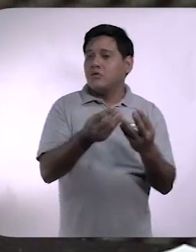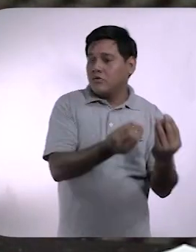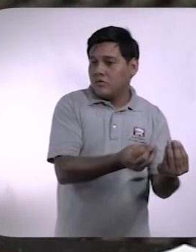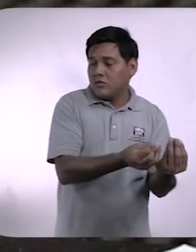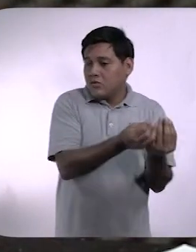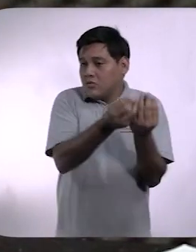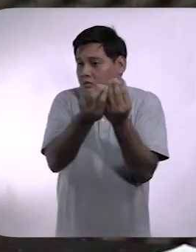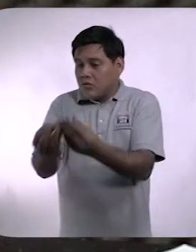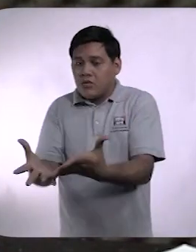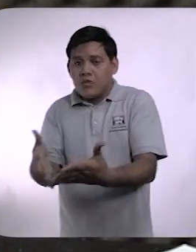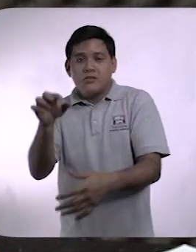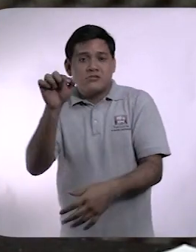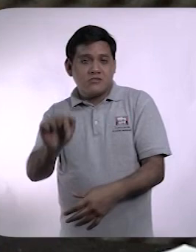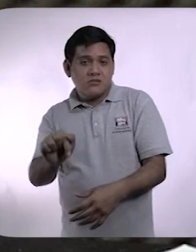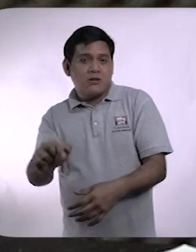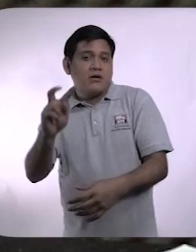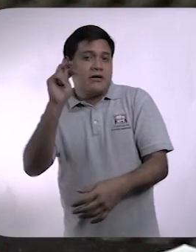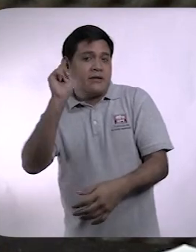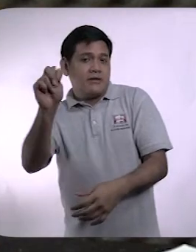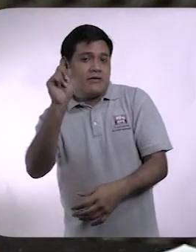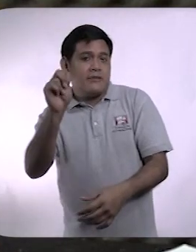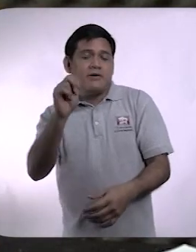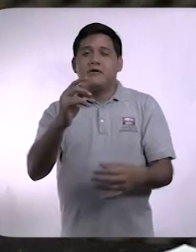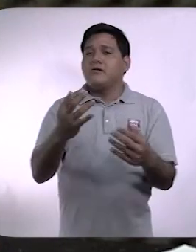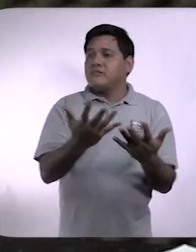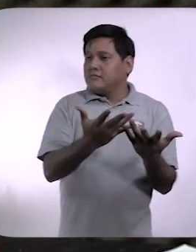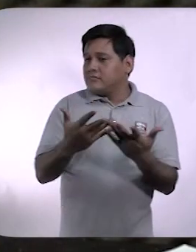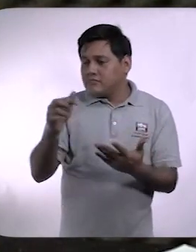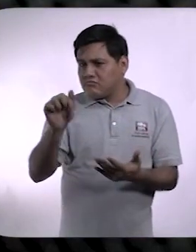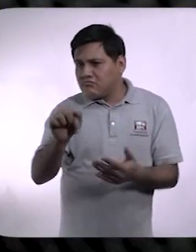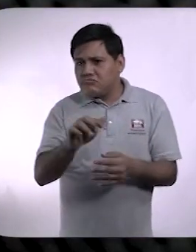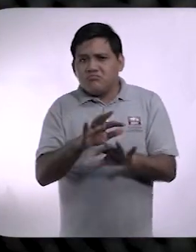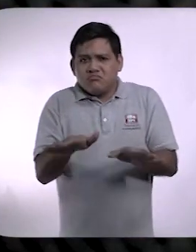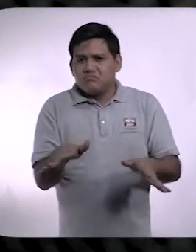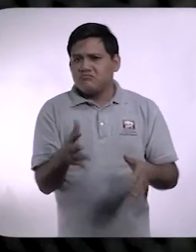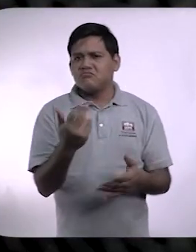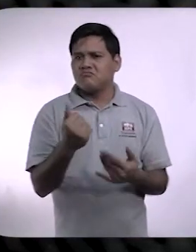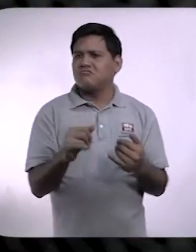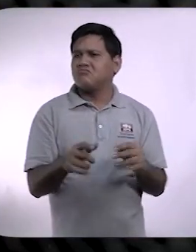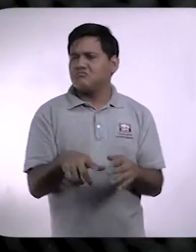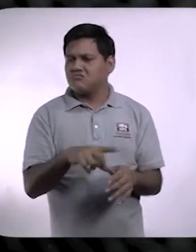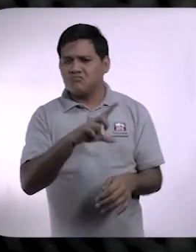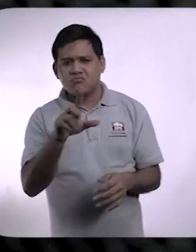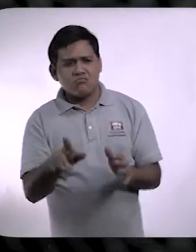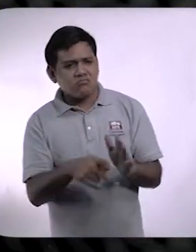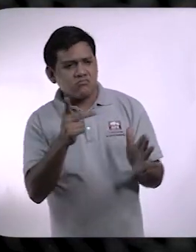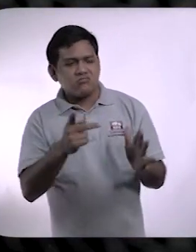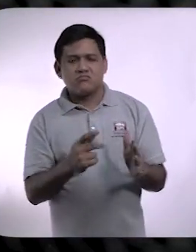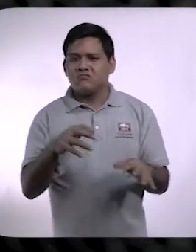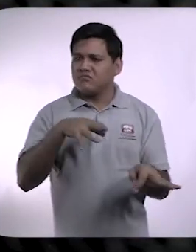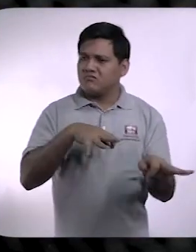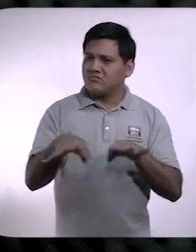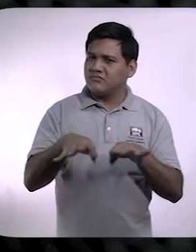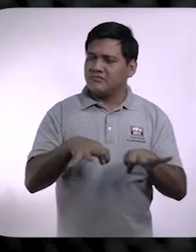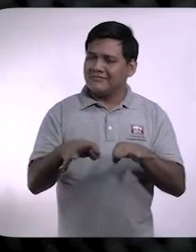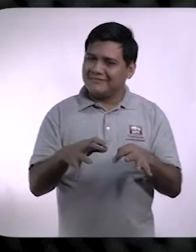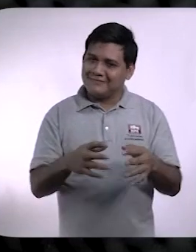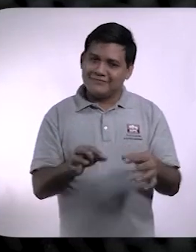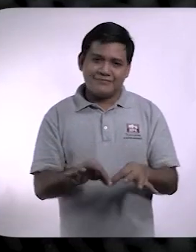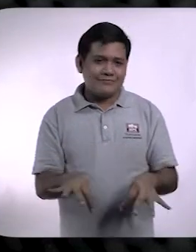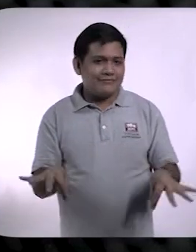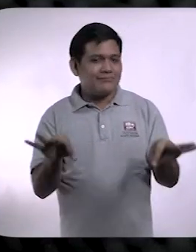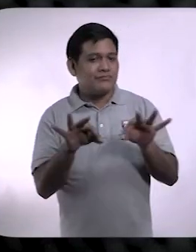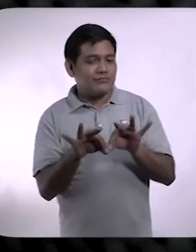hasta Tabasco, y una vez que llegaron, pues obviamente se hizo una logística bastante grande